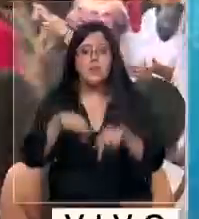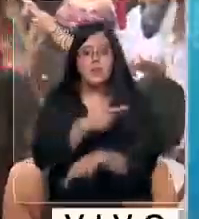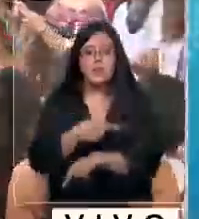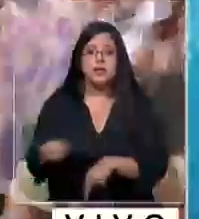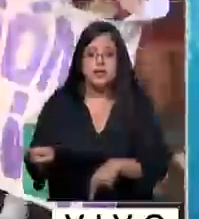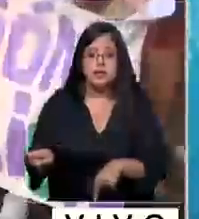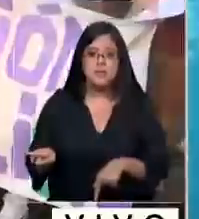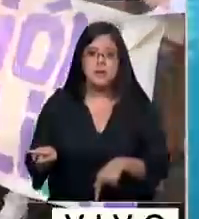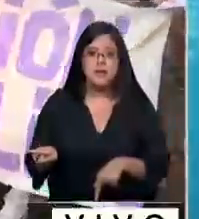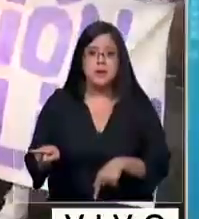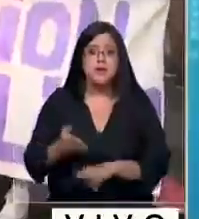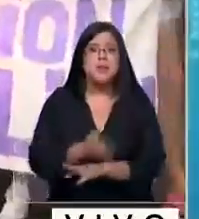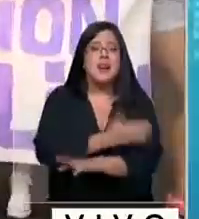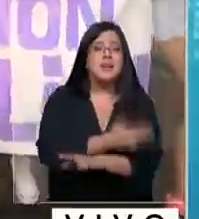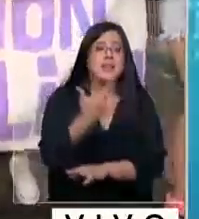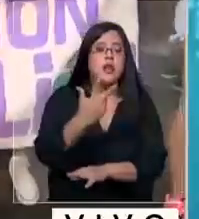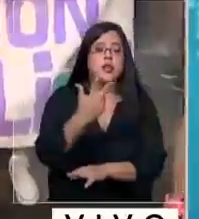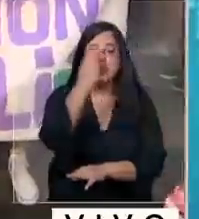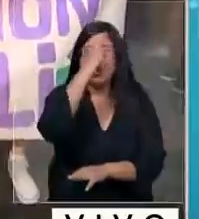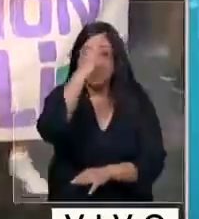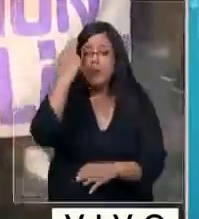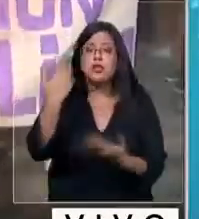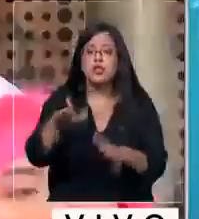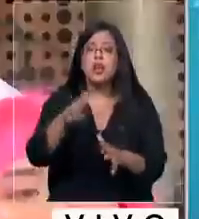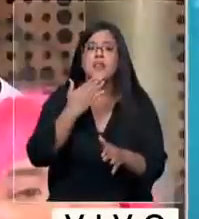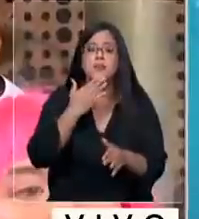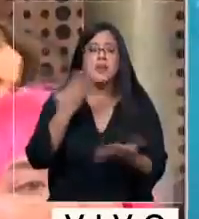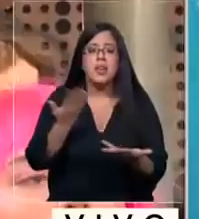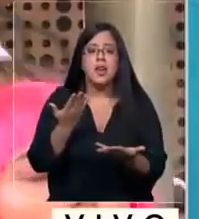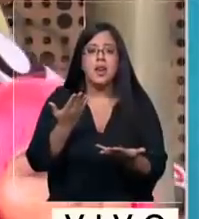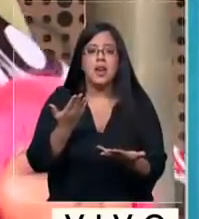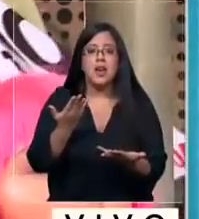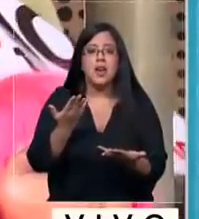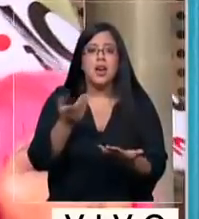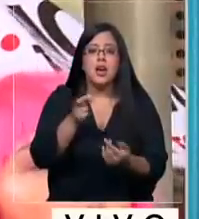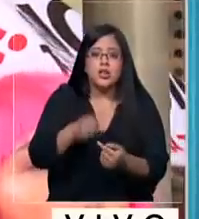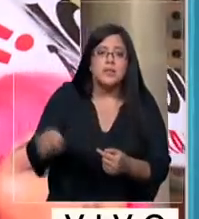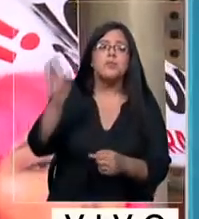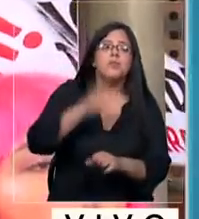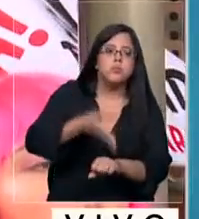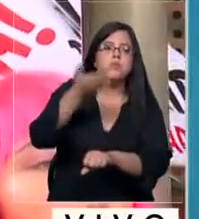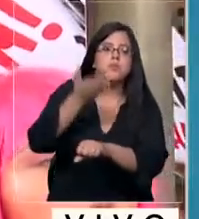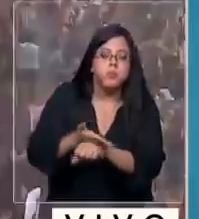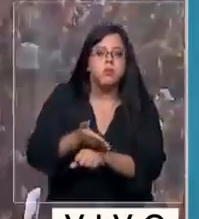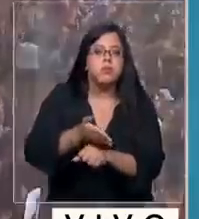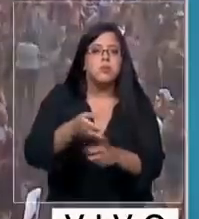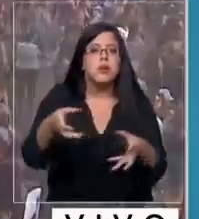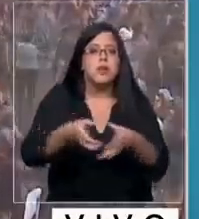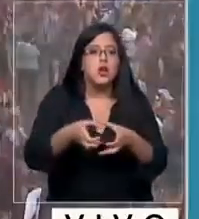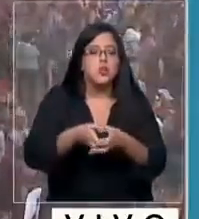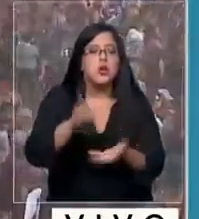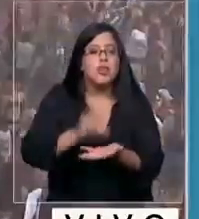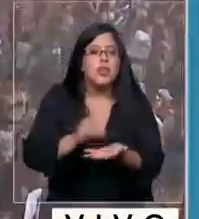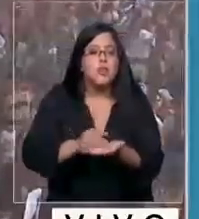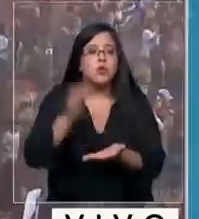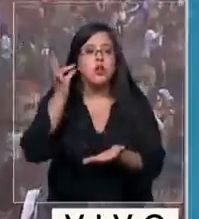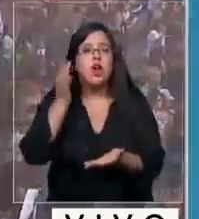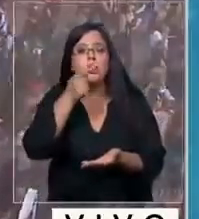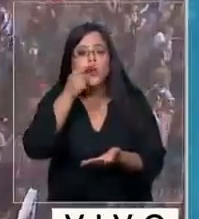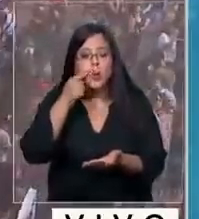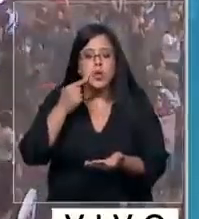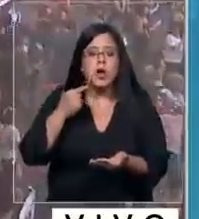pre 8 de marzo es la interpelación que se le va a realizar a ella en la cámara diputado y diputada el martes por parte de la